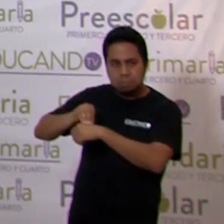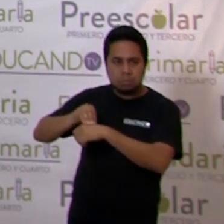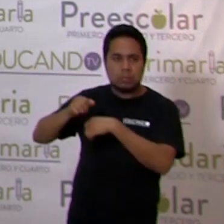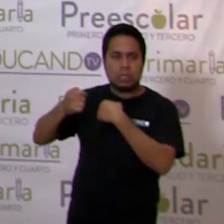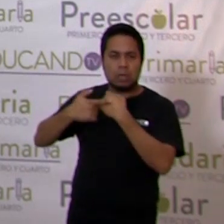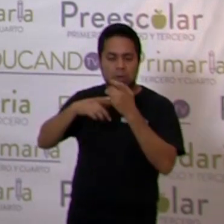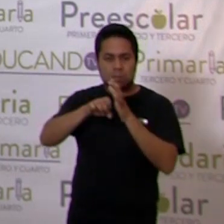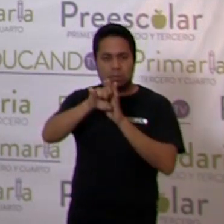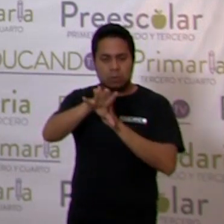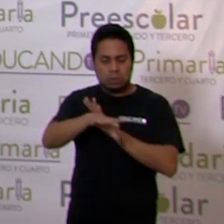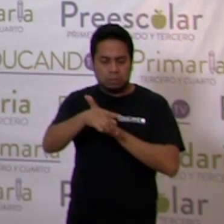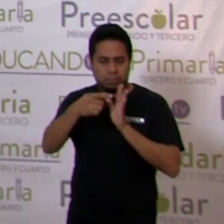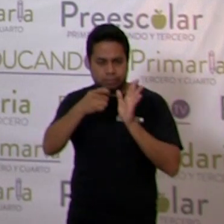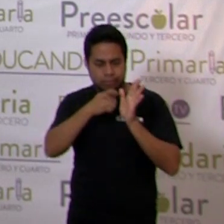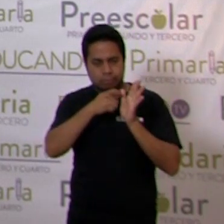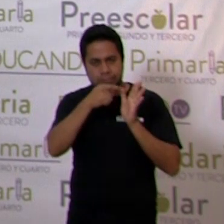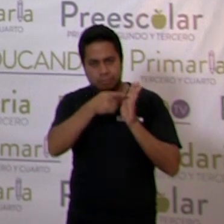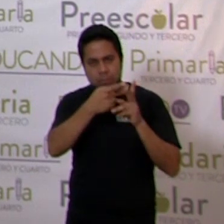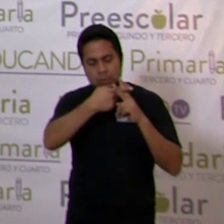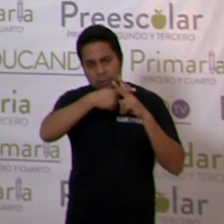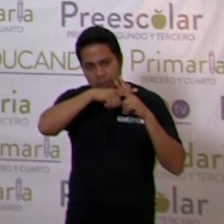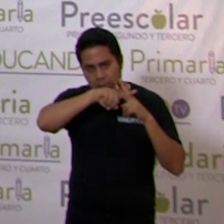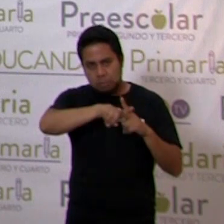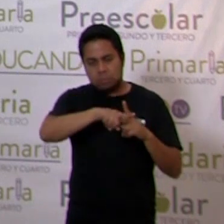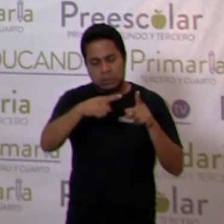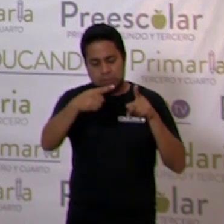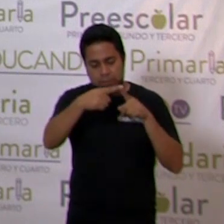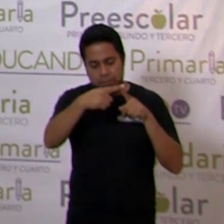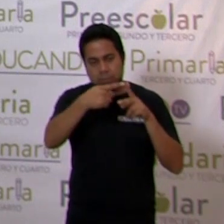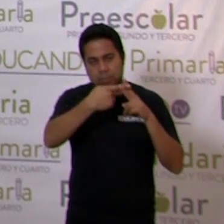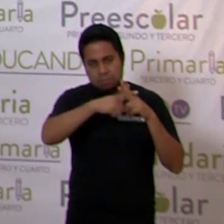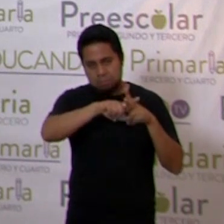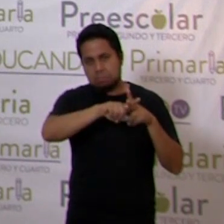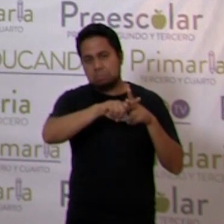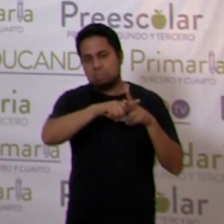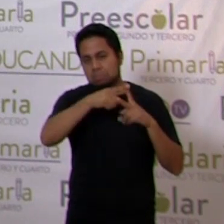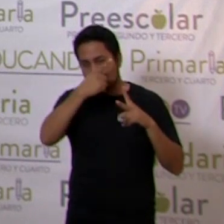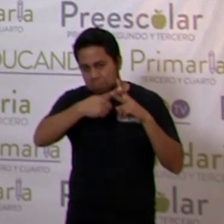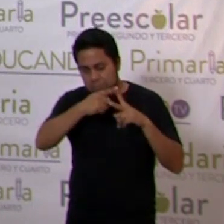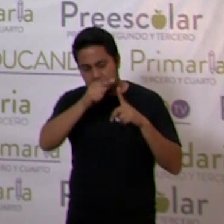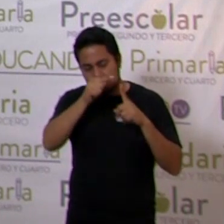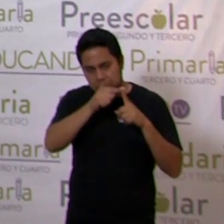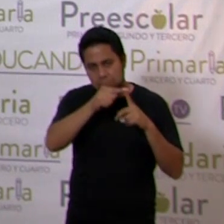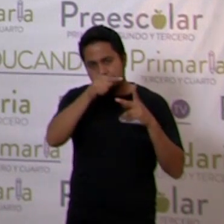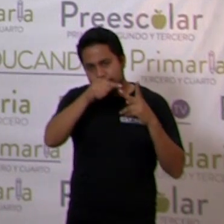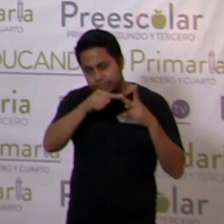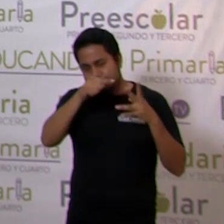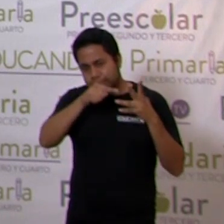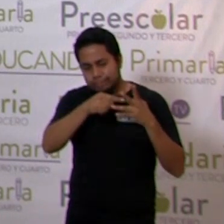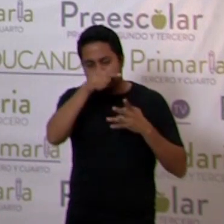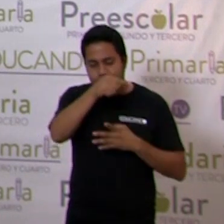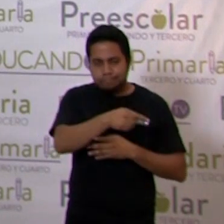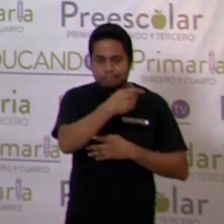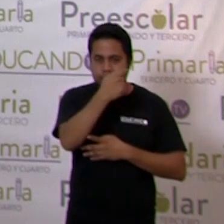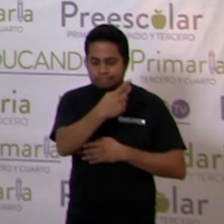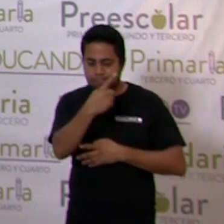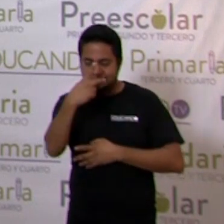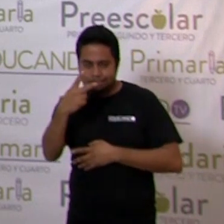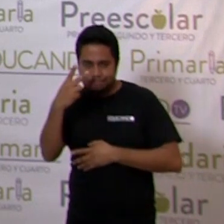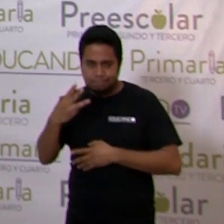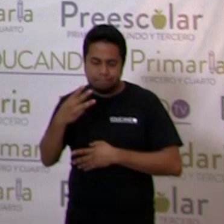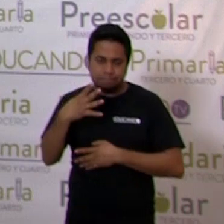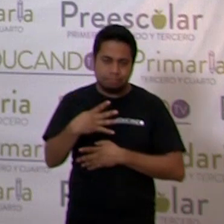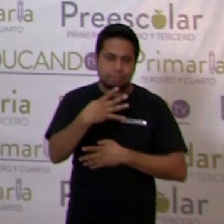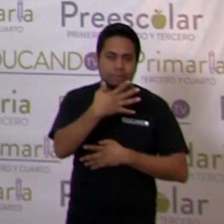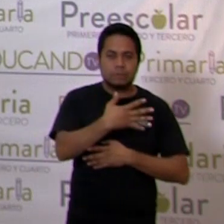aquí aquí vas a empezar a contar el los vértices sale porque y ya dices aquí es es el 1 2 3